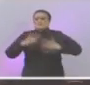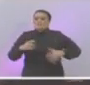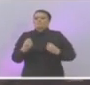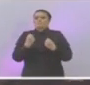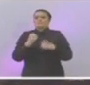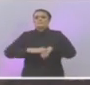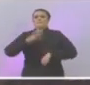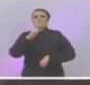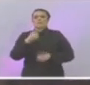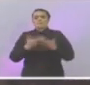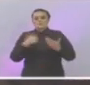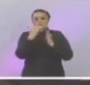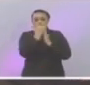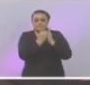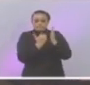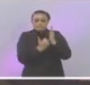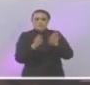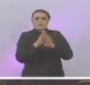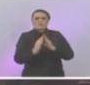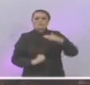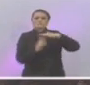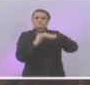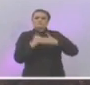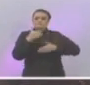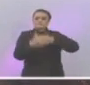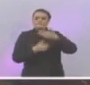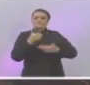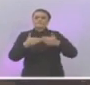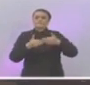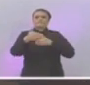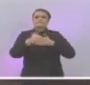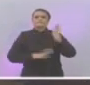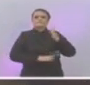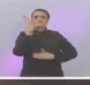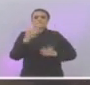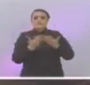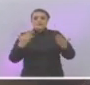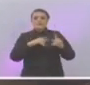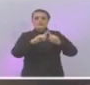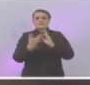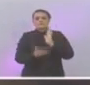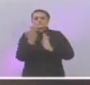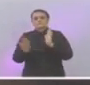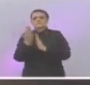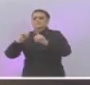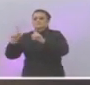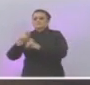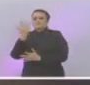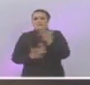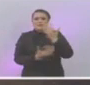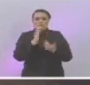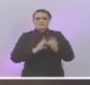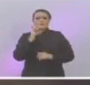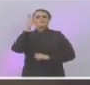fuertes, nuestra agenda de sustentabilidad avanza y estamos impulsando importantes obras de infraestructura para construir